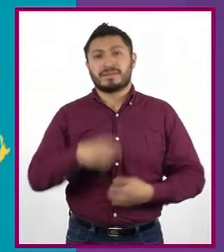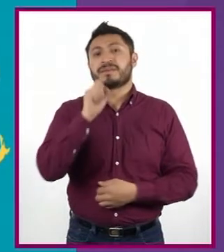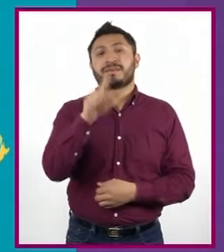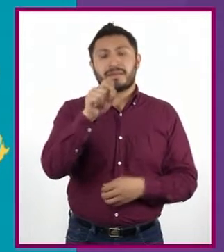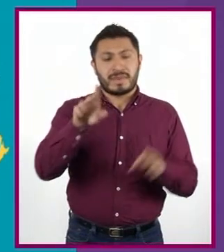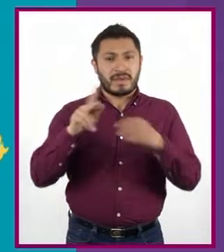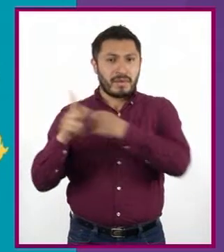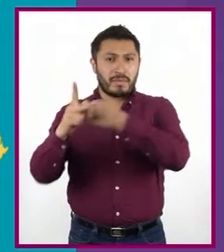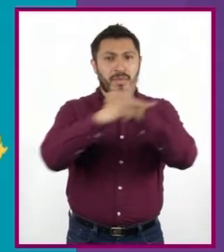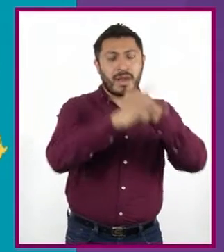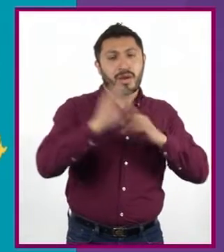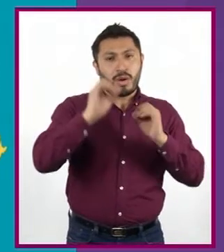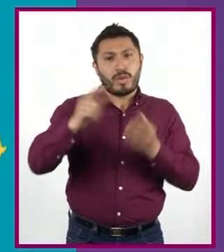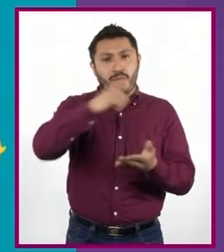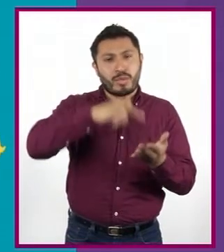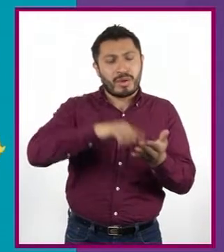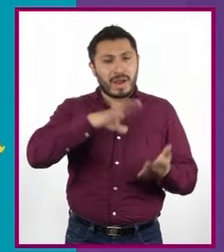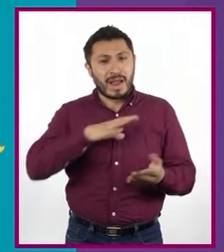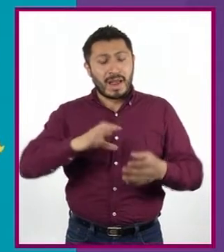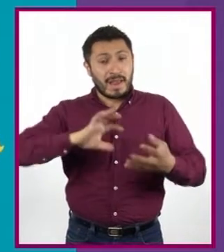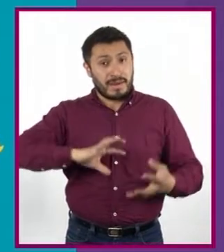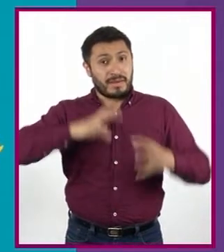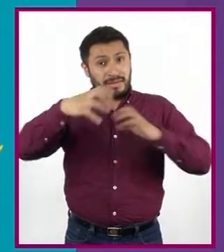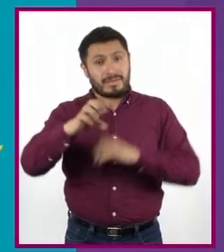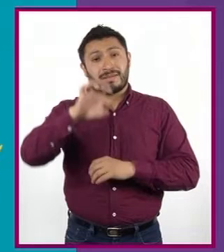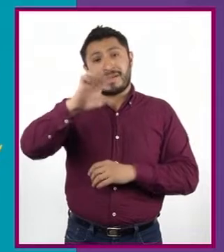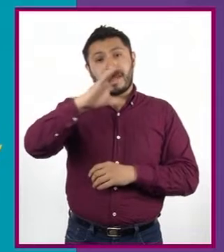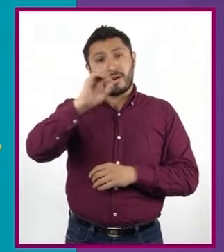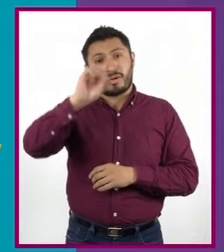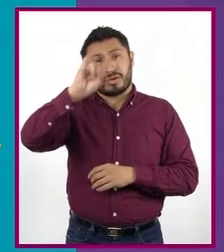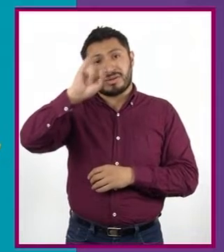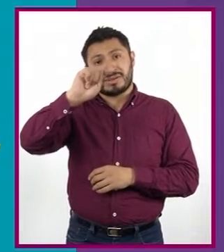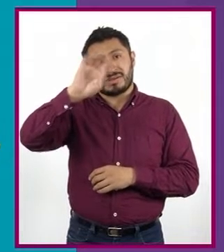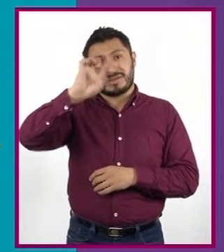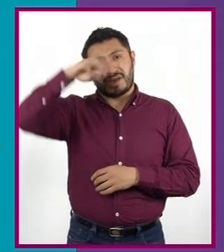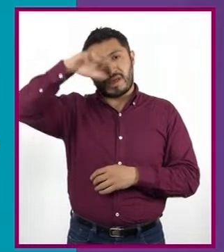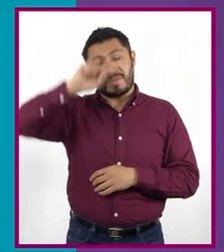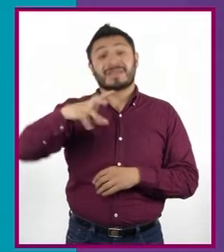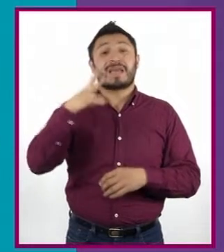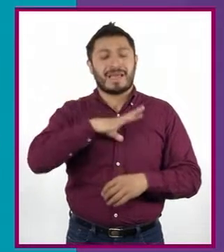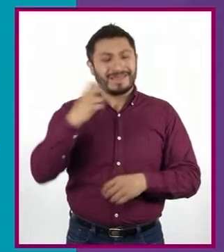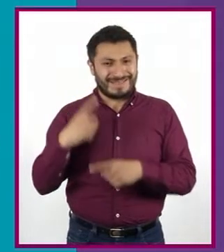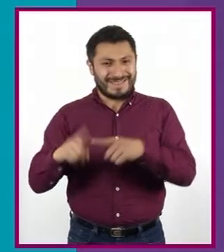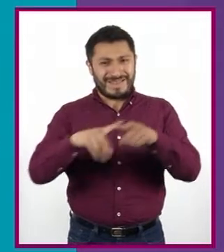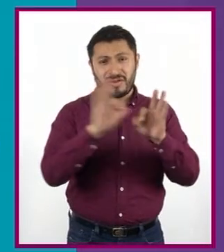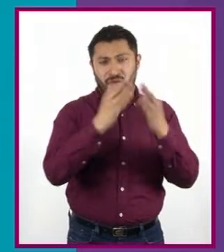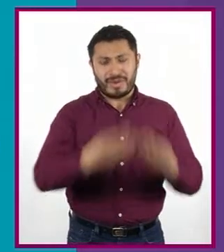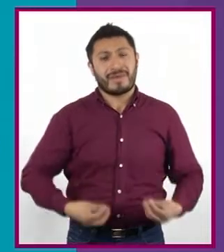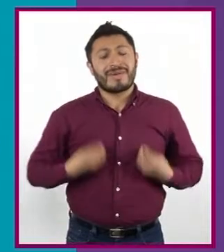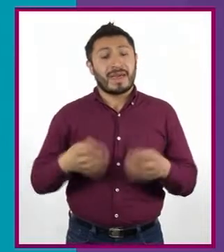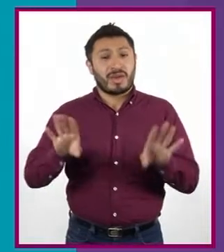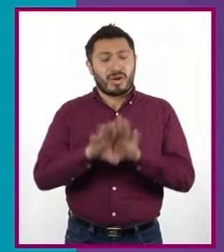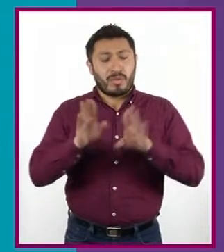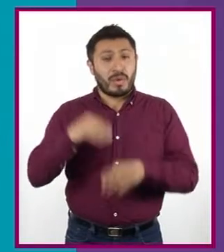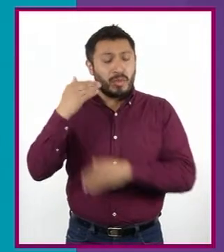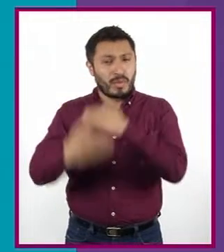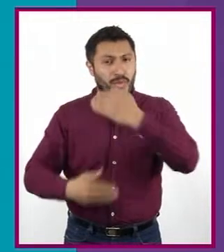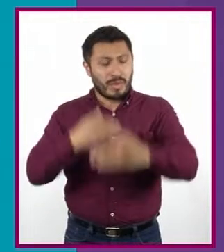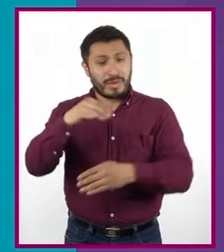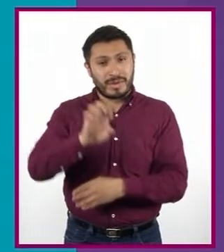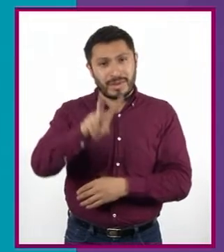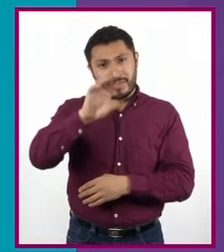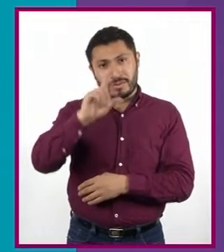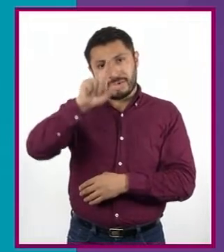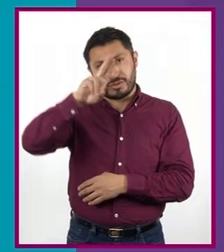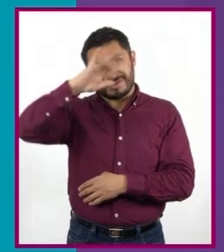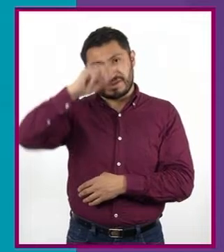los países o regiones donde se ubican los ecosistemas. Esta biodiversidad es consecuencia de los procesos evolutivos de la vida y